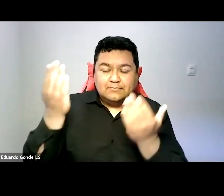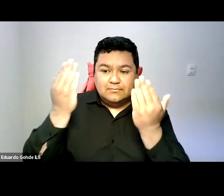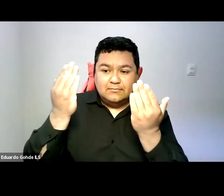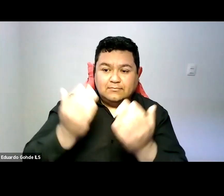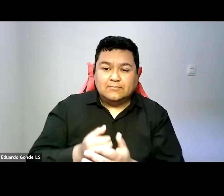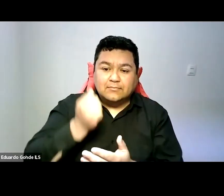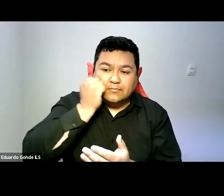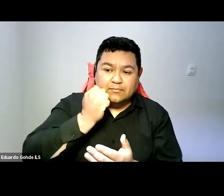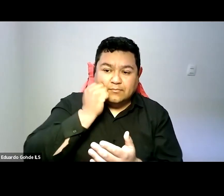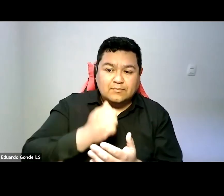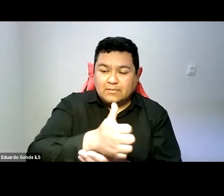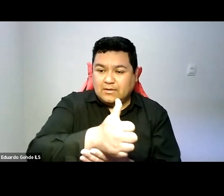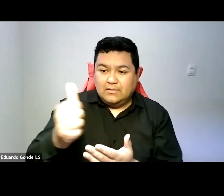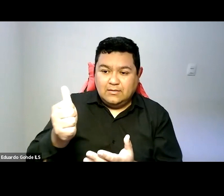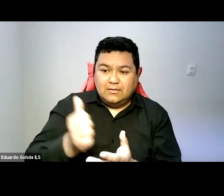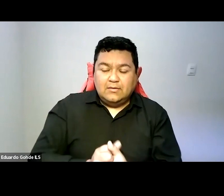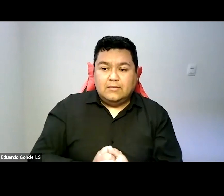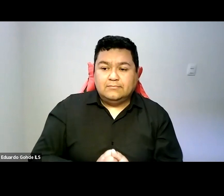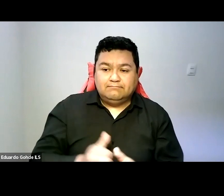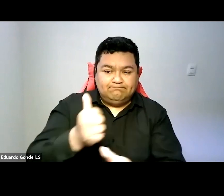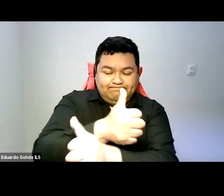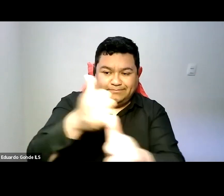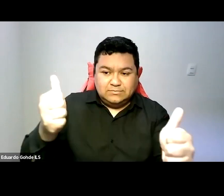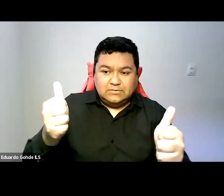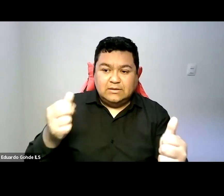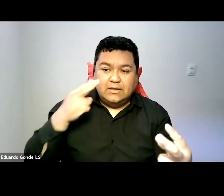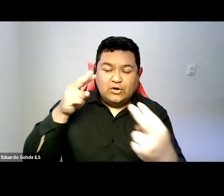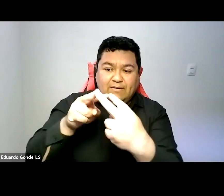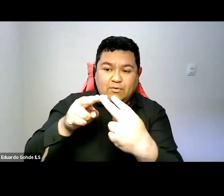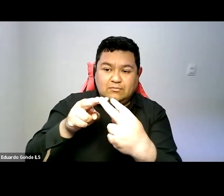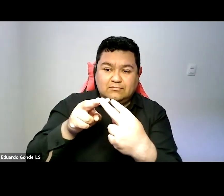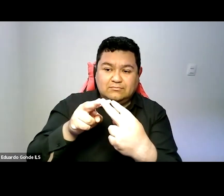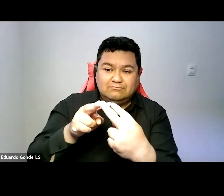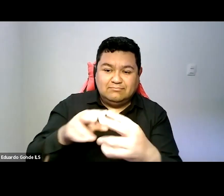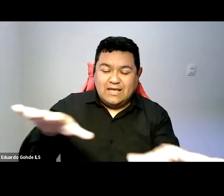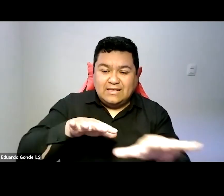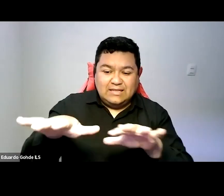saludo cariñoso a todas y todos, y esperamos verlos prontamente